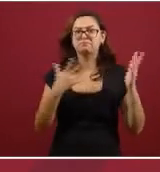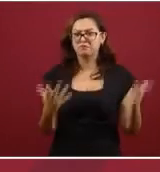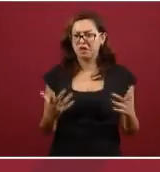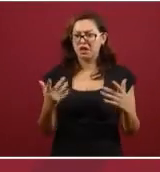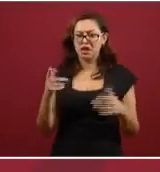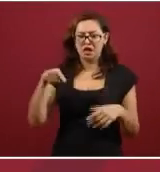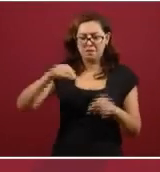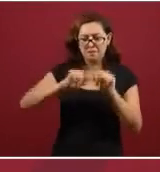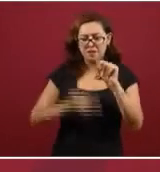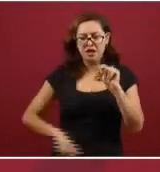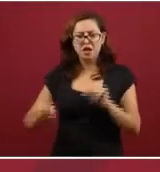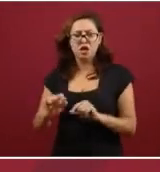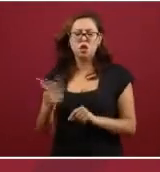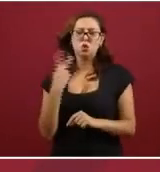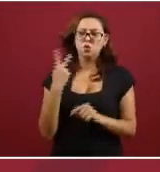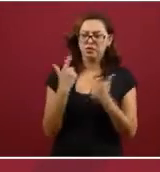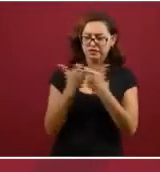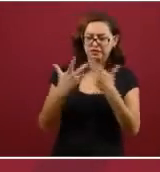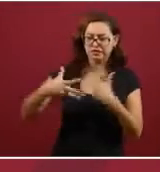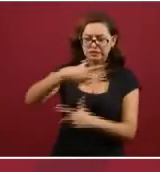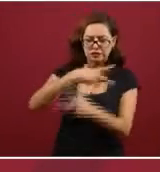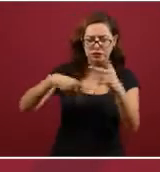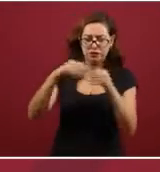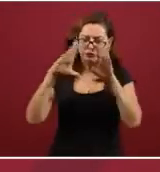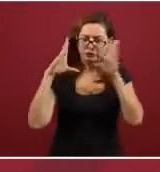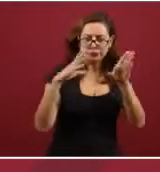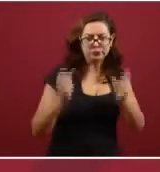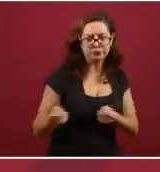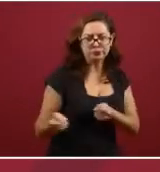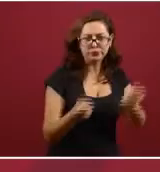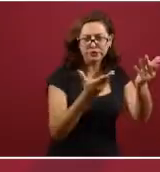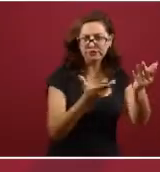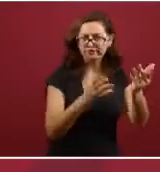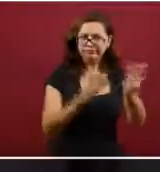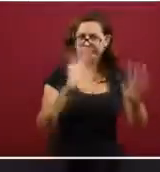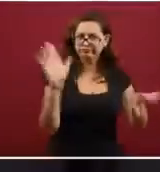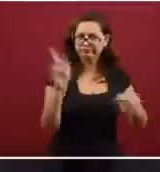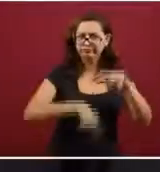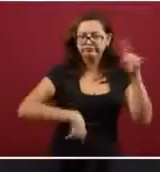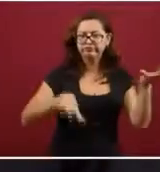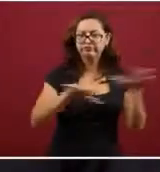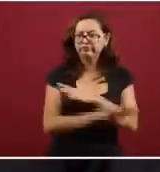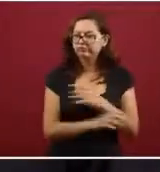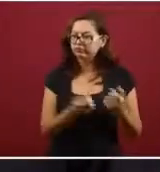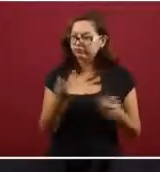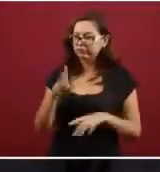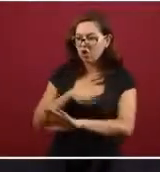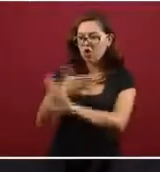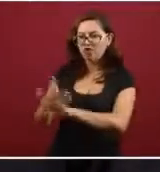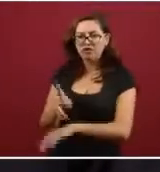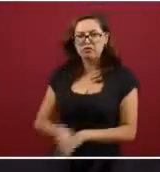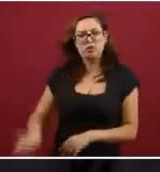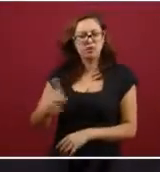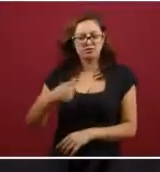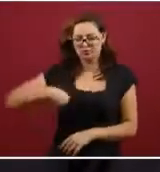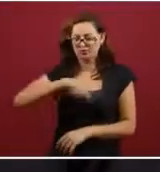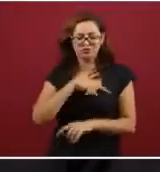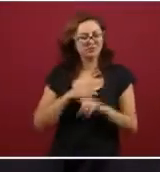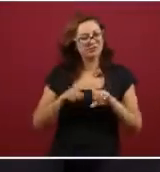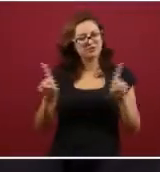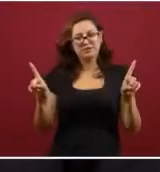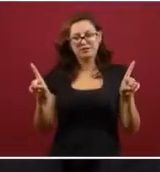económica antipopular, entreguista. Lo planteamos. La